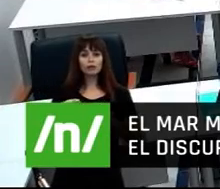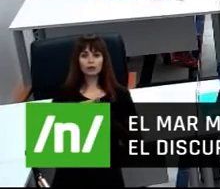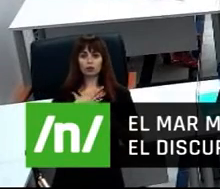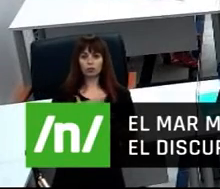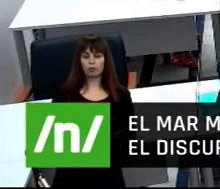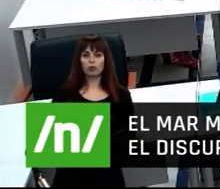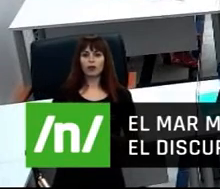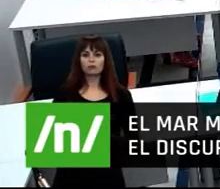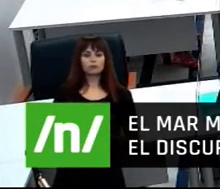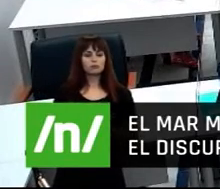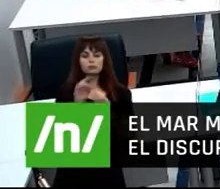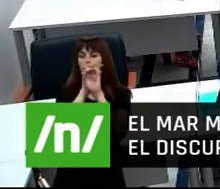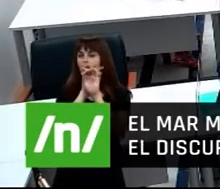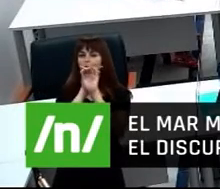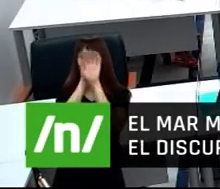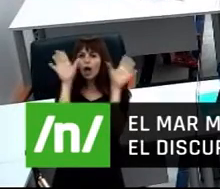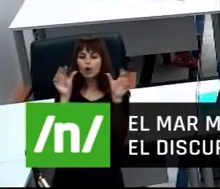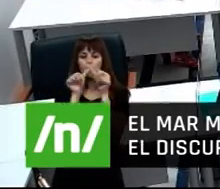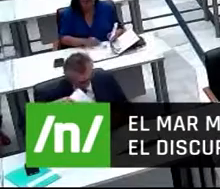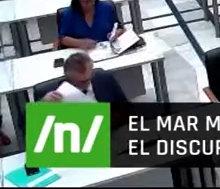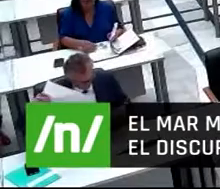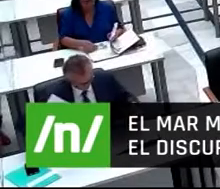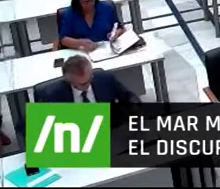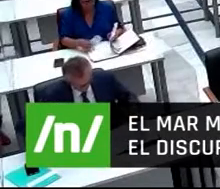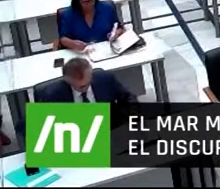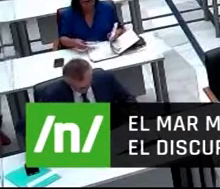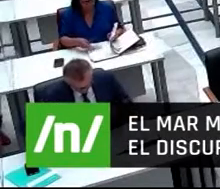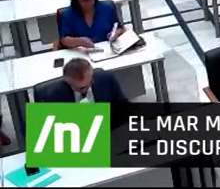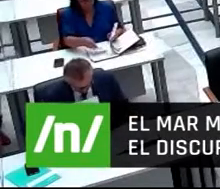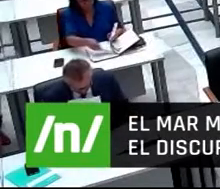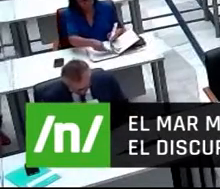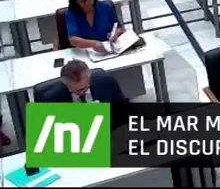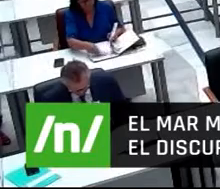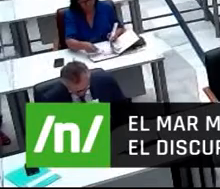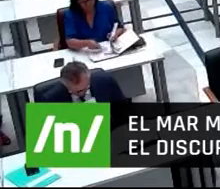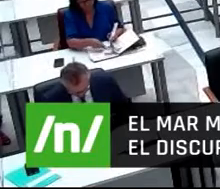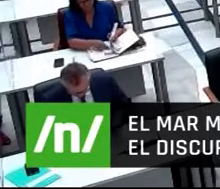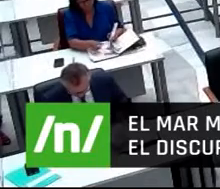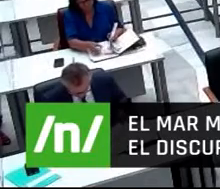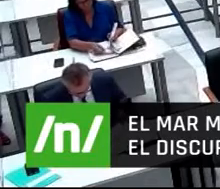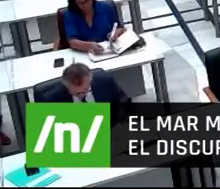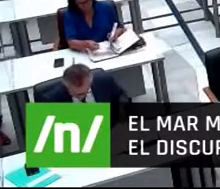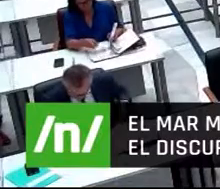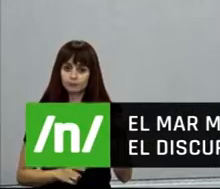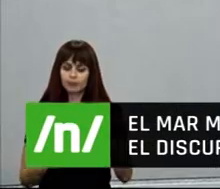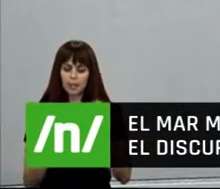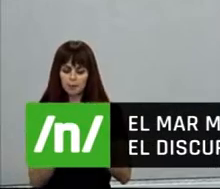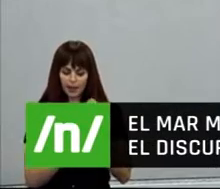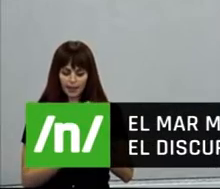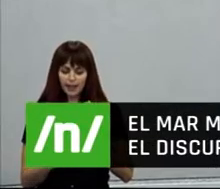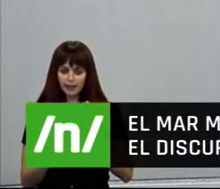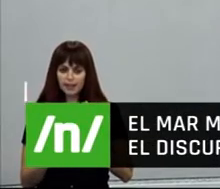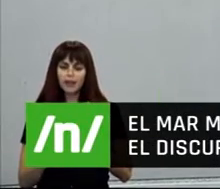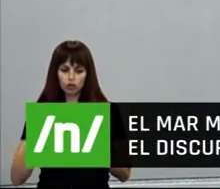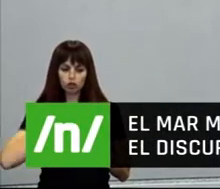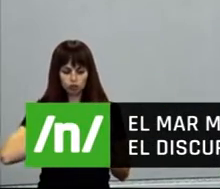actuación autonómica en todos los asuntos prioritarios para la región, para los que el Ejecutivo murciano, según López Miras, destinará todo